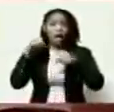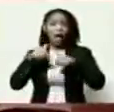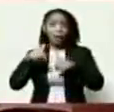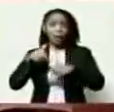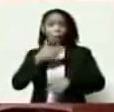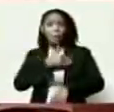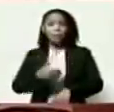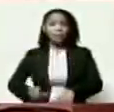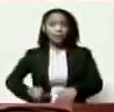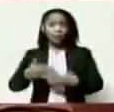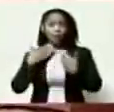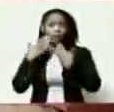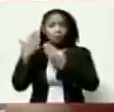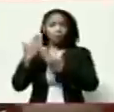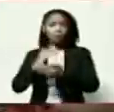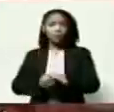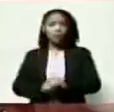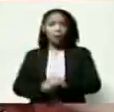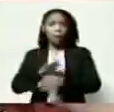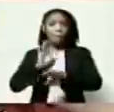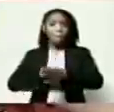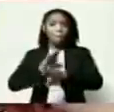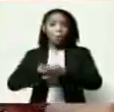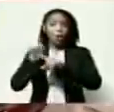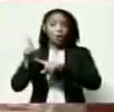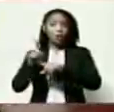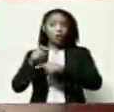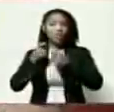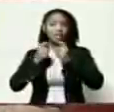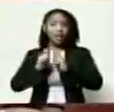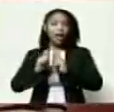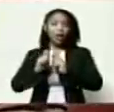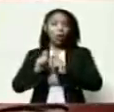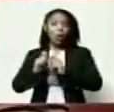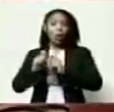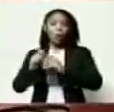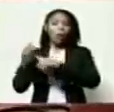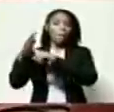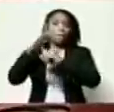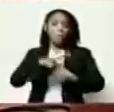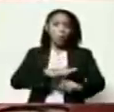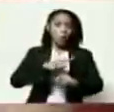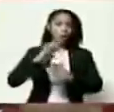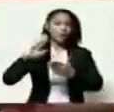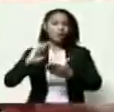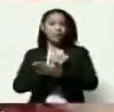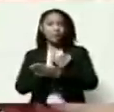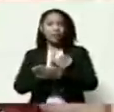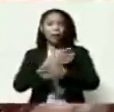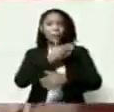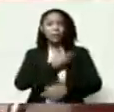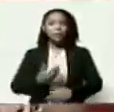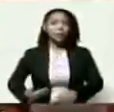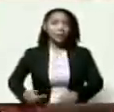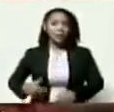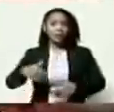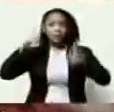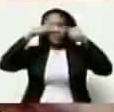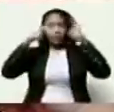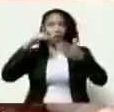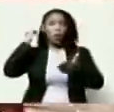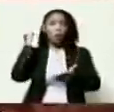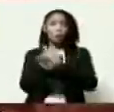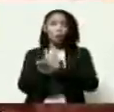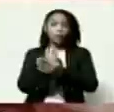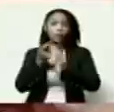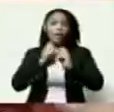así. Por eso intentaron tumbar al presidente Hugo Chávez. Lo asesinaron. Intentaron tumbar